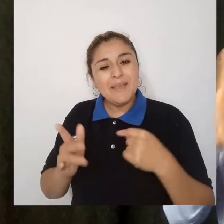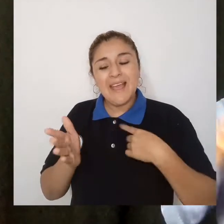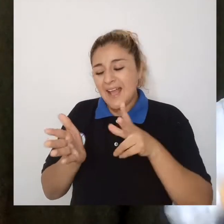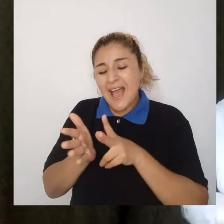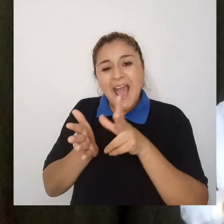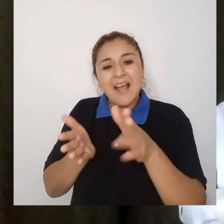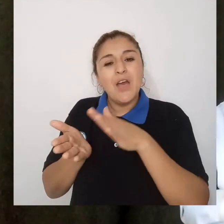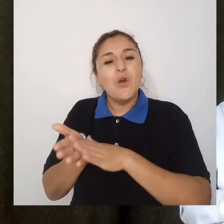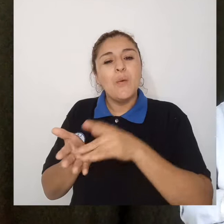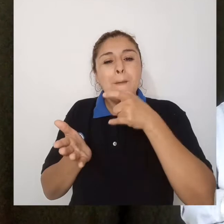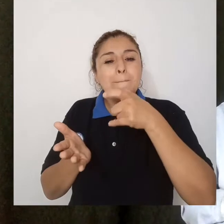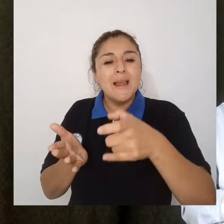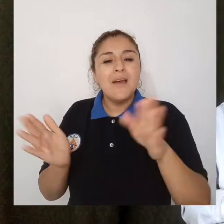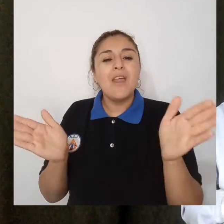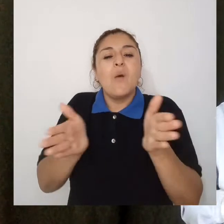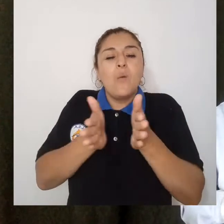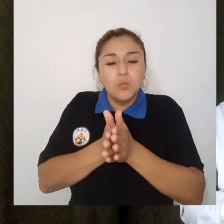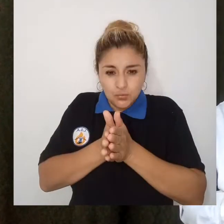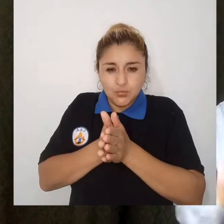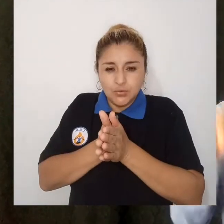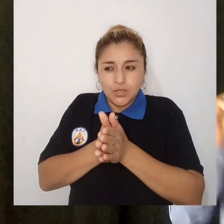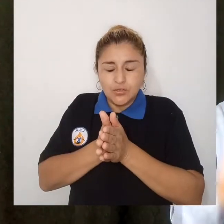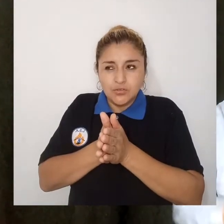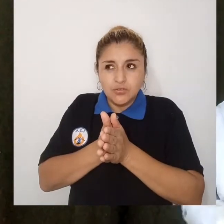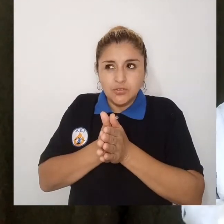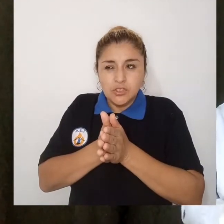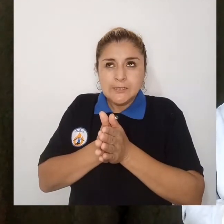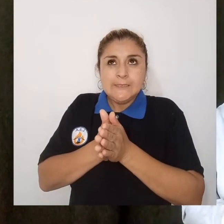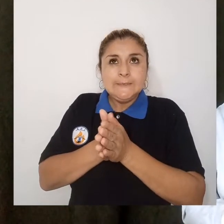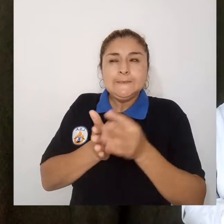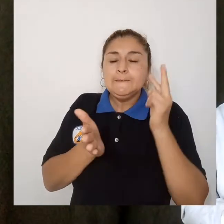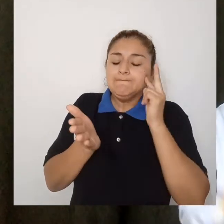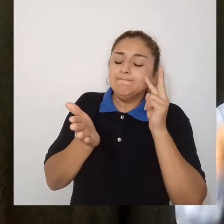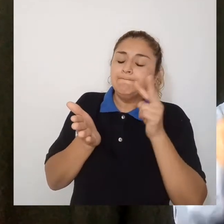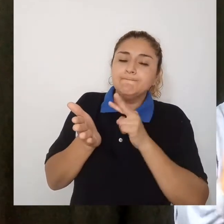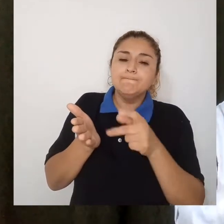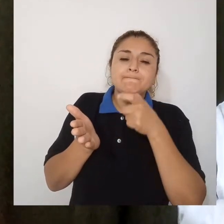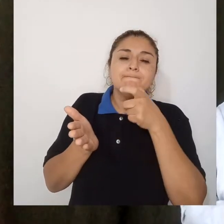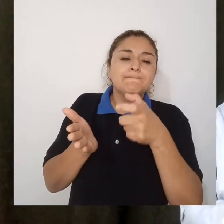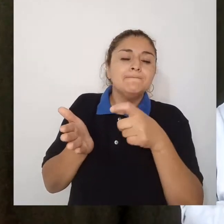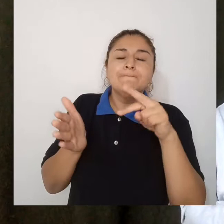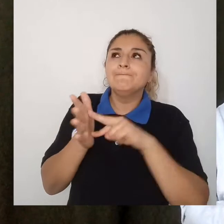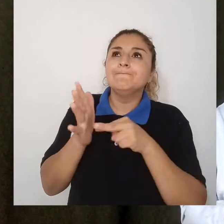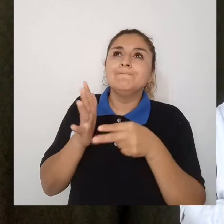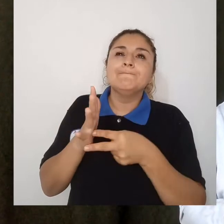una y otra vez refleja esto